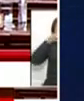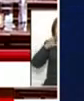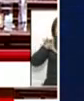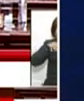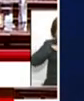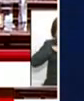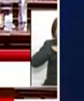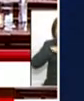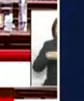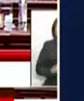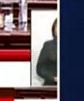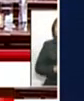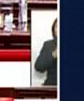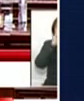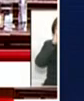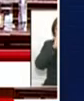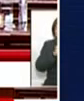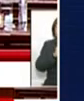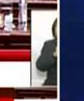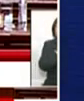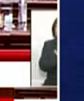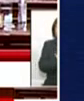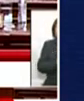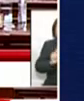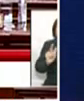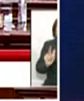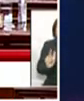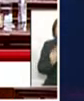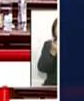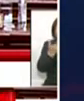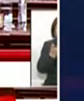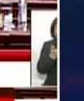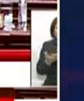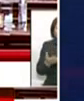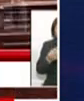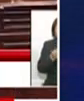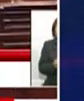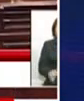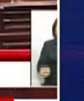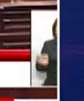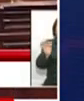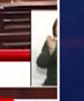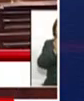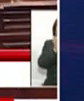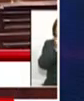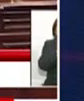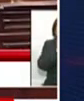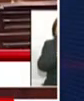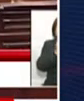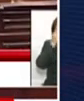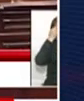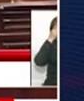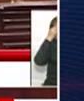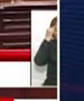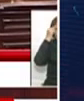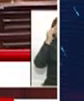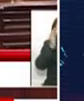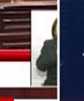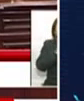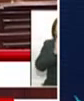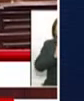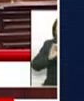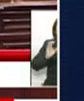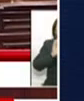al señor Merino decir en el mensaje que dio ahora cuando asumió el mando, justamente prometer a la ciudadanía que